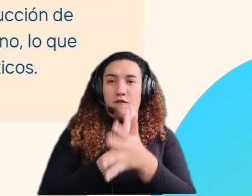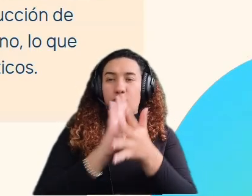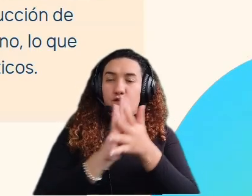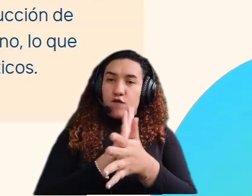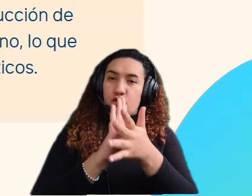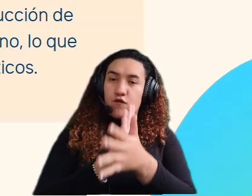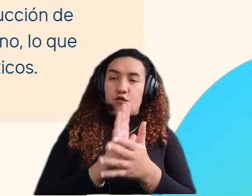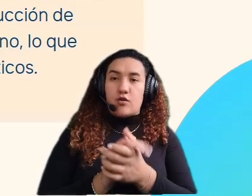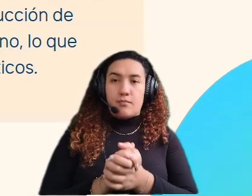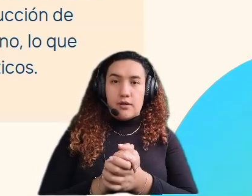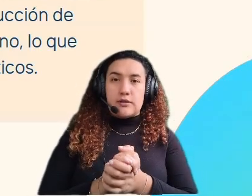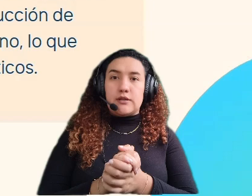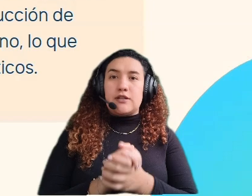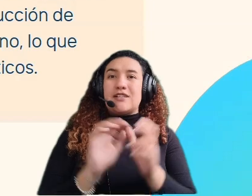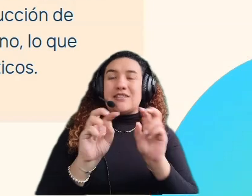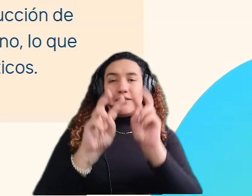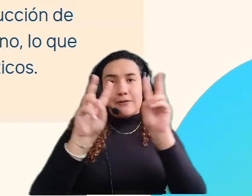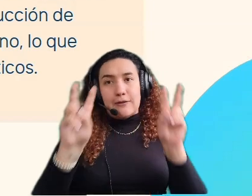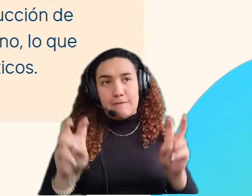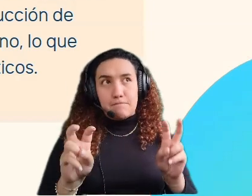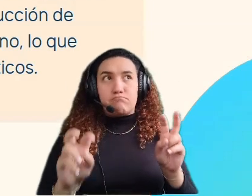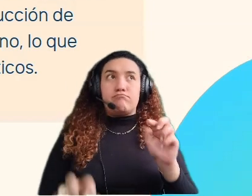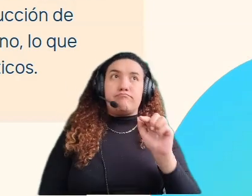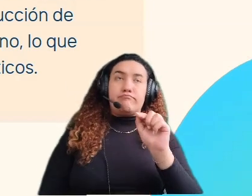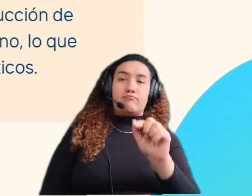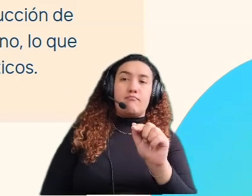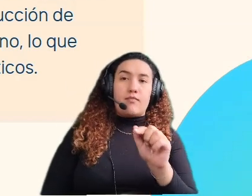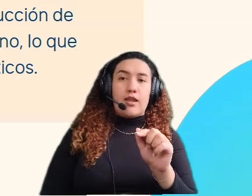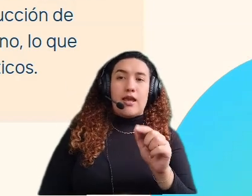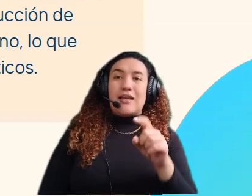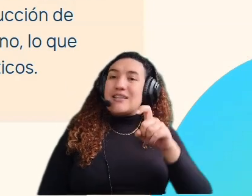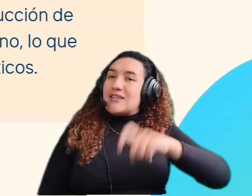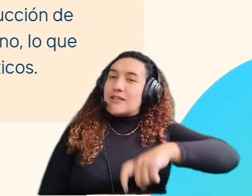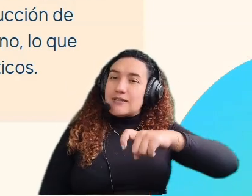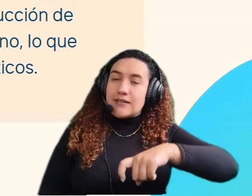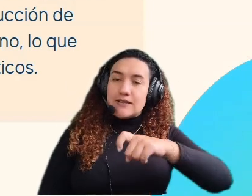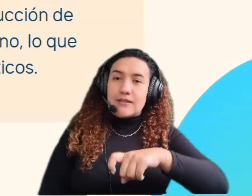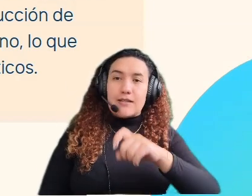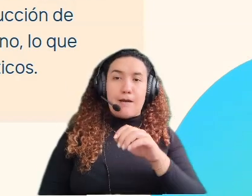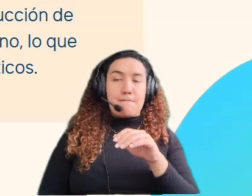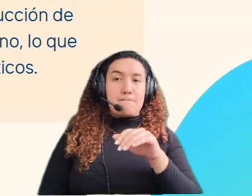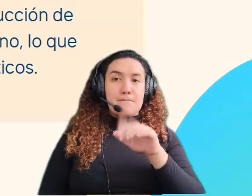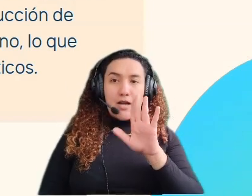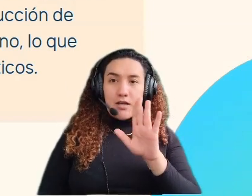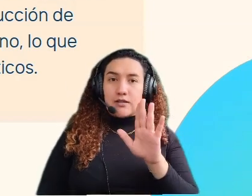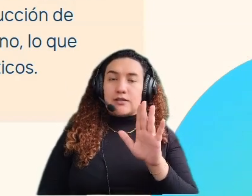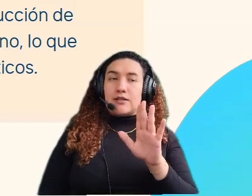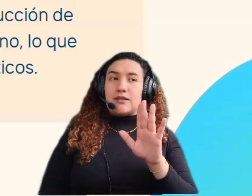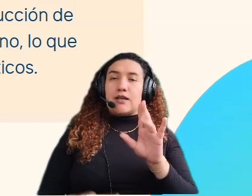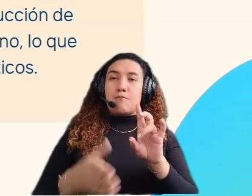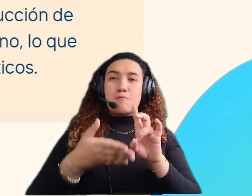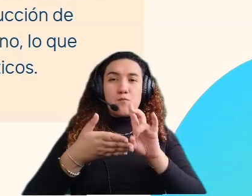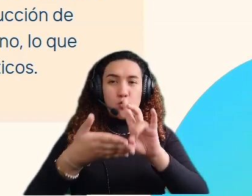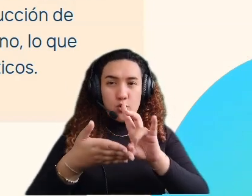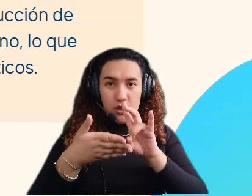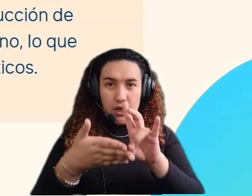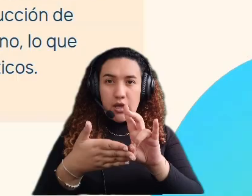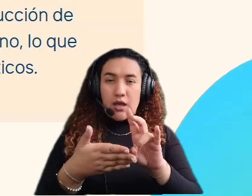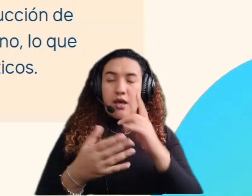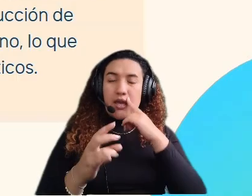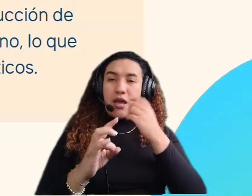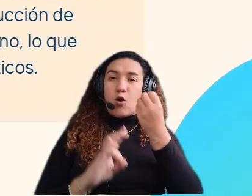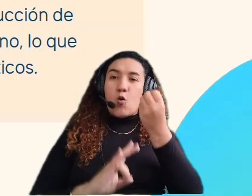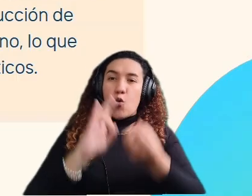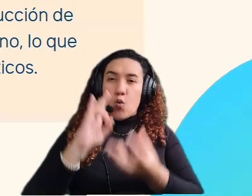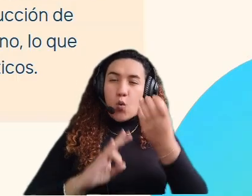poca información sobre la cuantificación de la disfunción, que se necesita como más evidencia para modelos